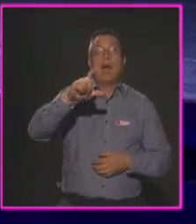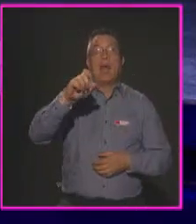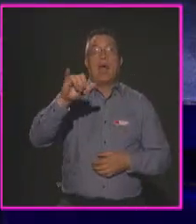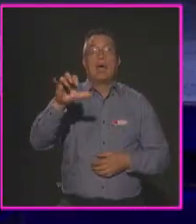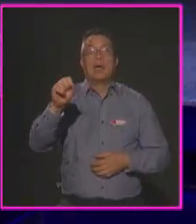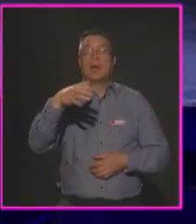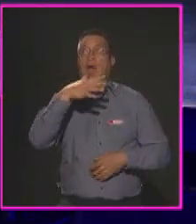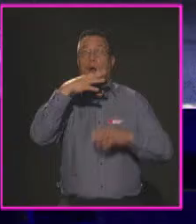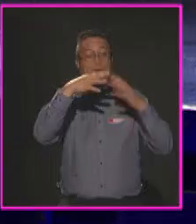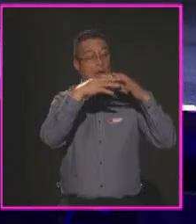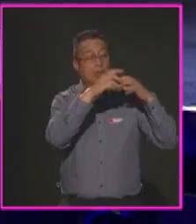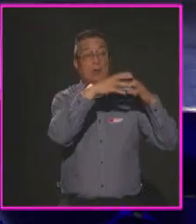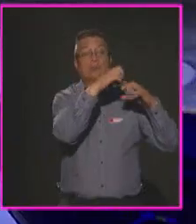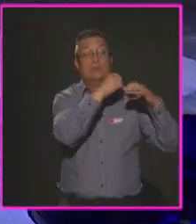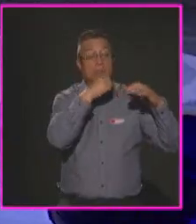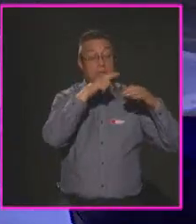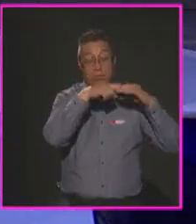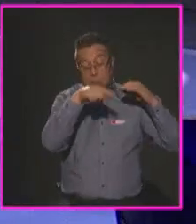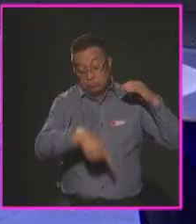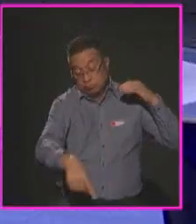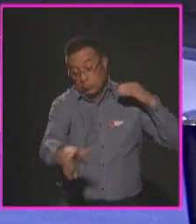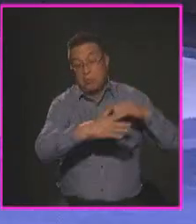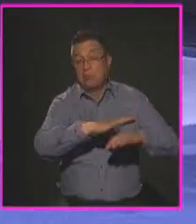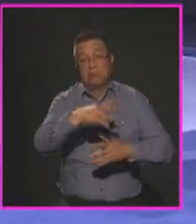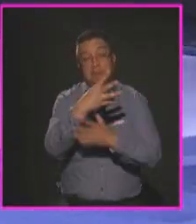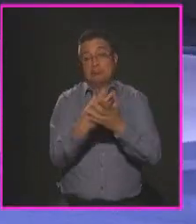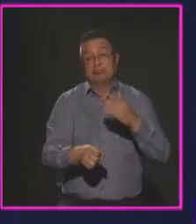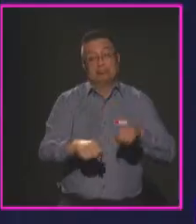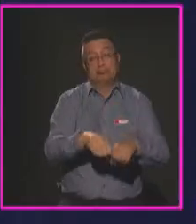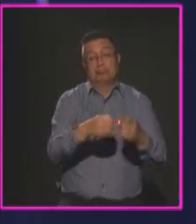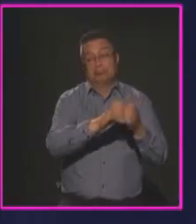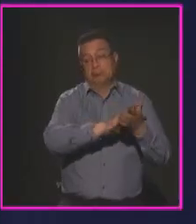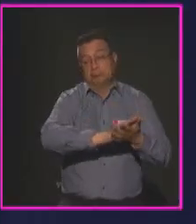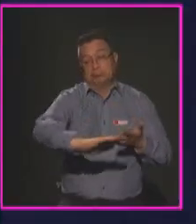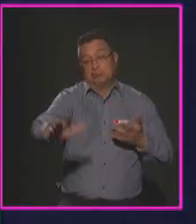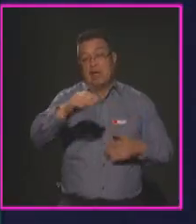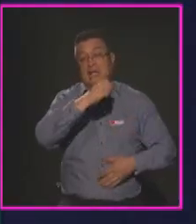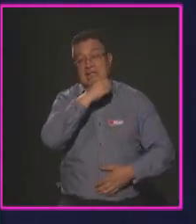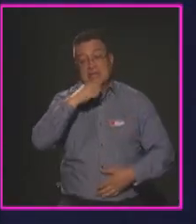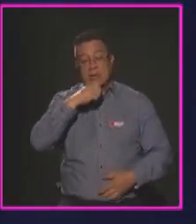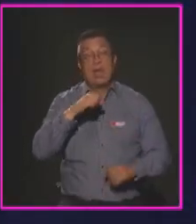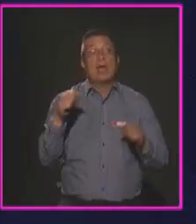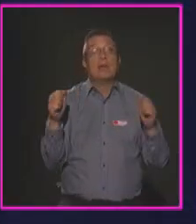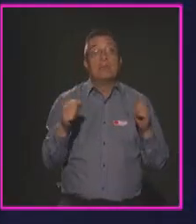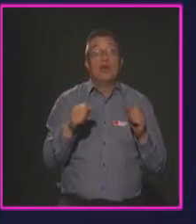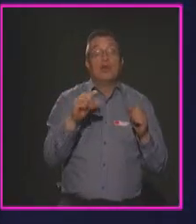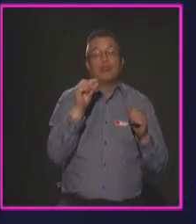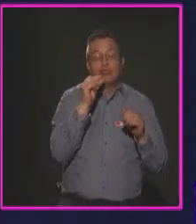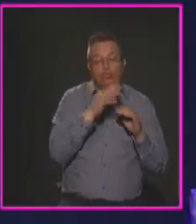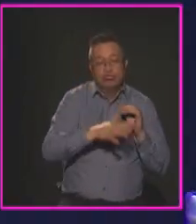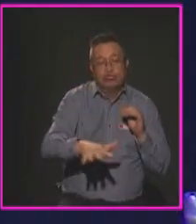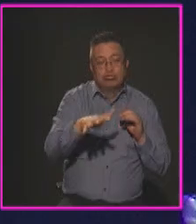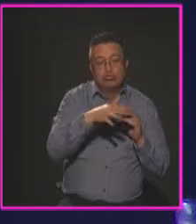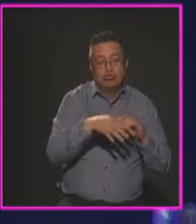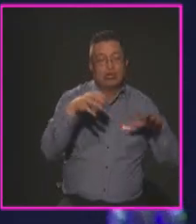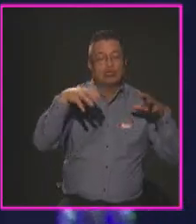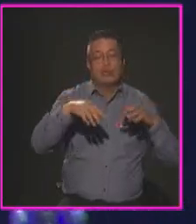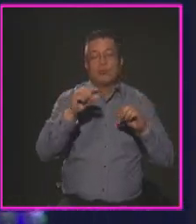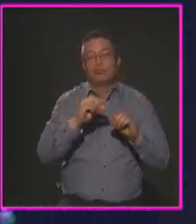glaciar, ¡pum!, se seca de un año para otro, hasta ahí nomás llegamos. Solamente durante los inviernos corre un poquito, con el periodo de